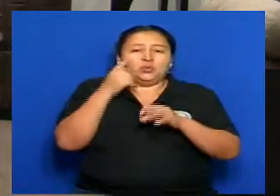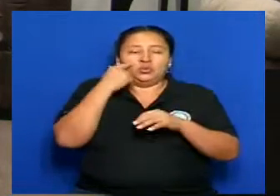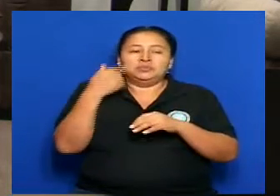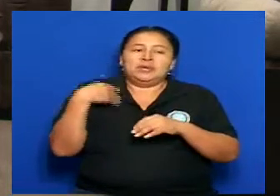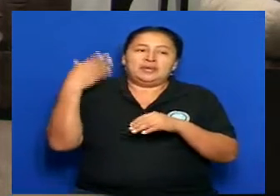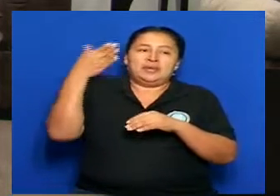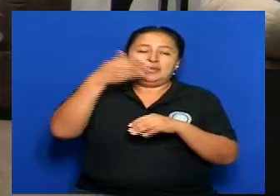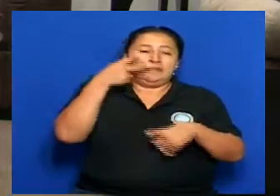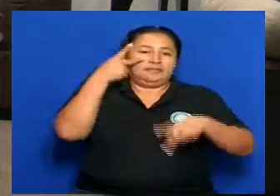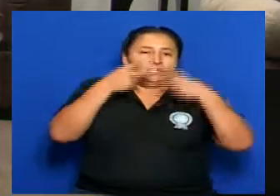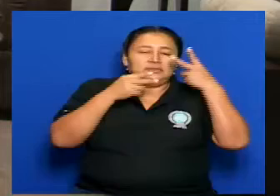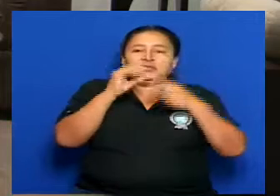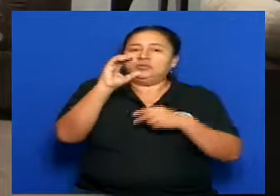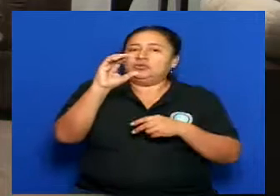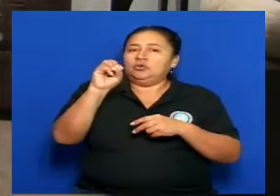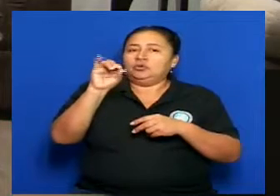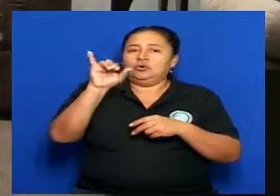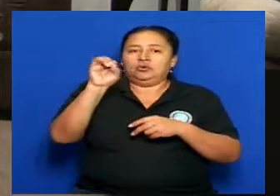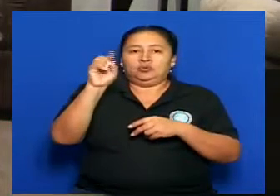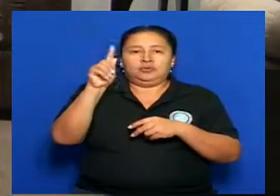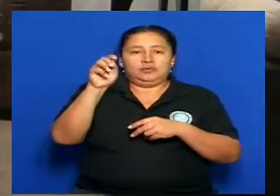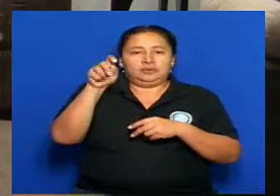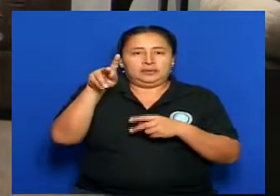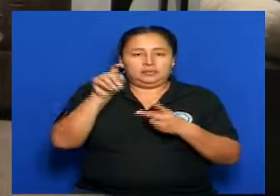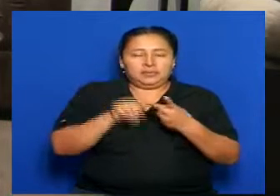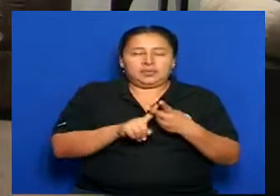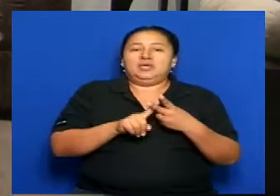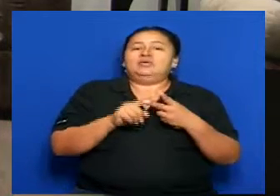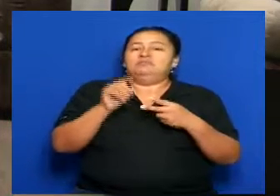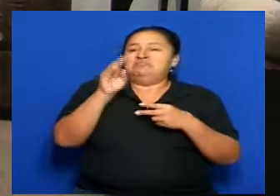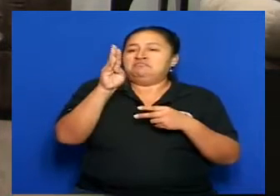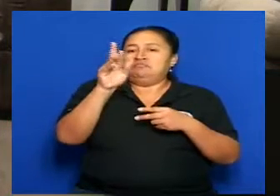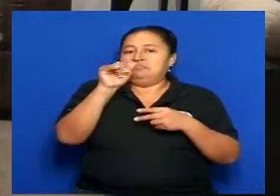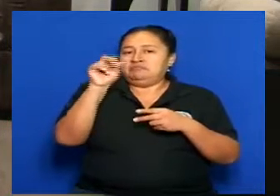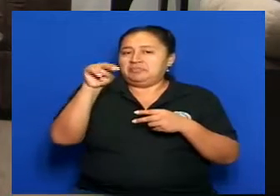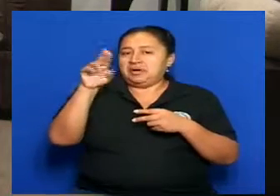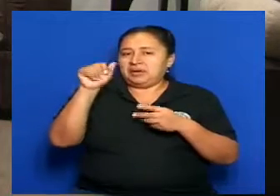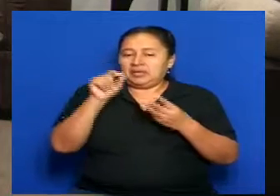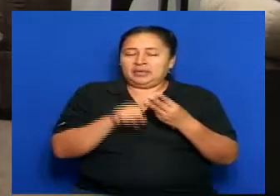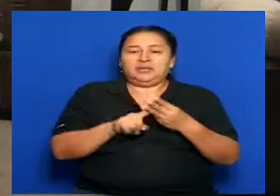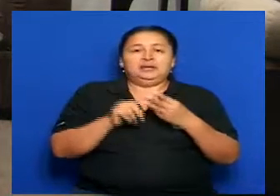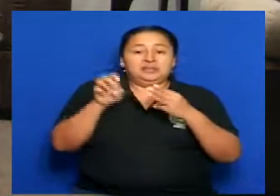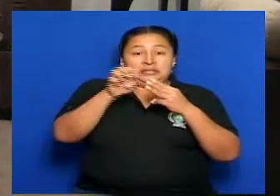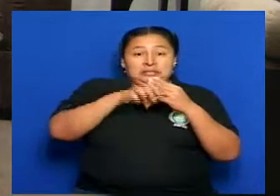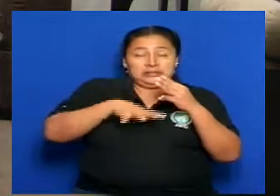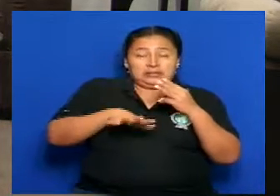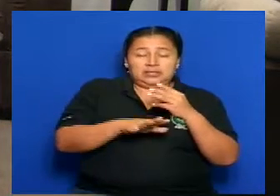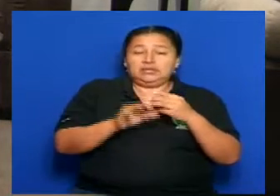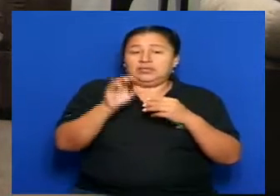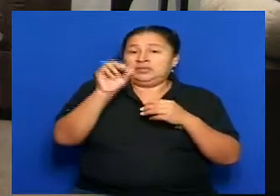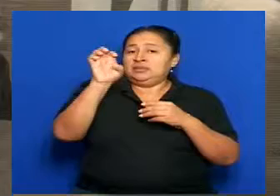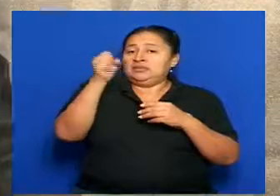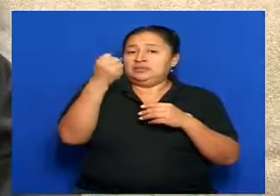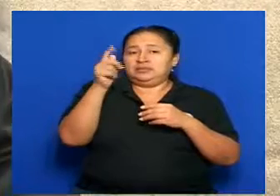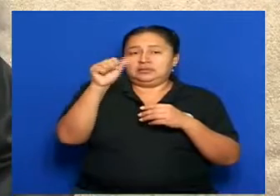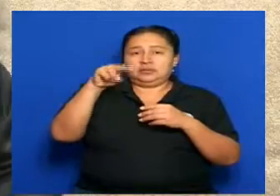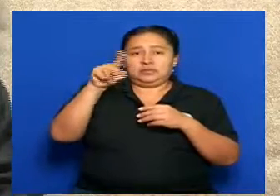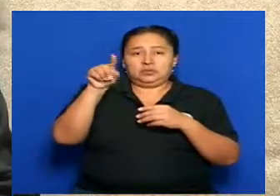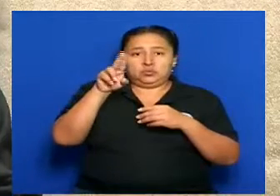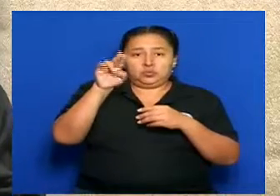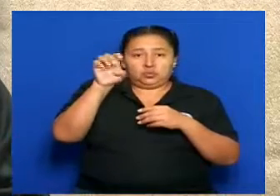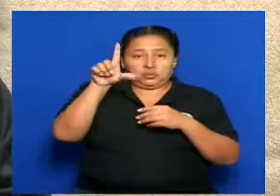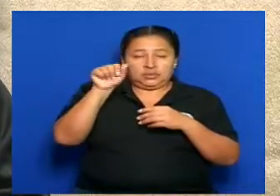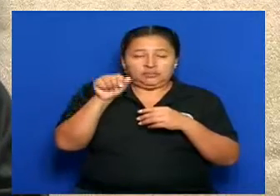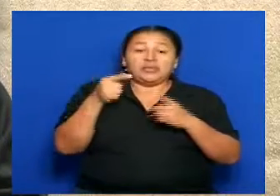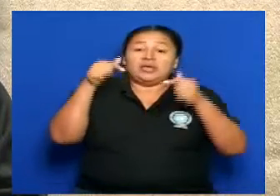visitar el coyote p la barranca el salto de estanzuela en estelí y el coyote de hoy en día por decreto